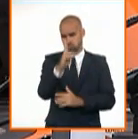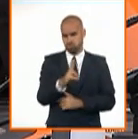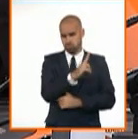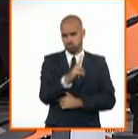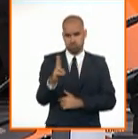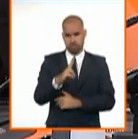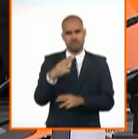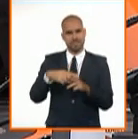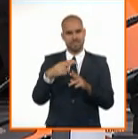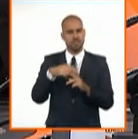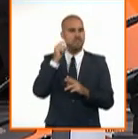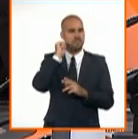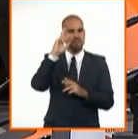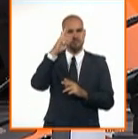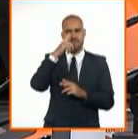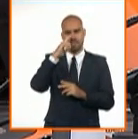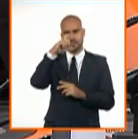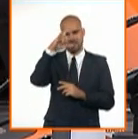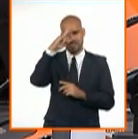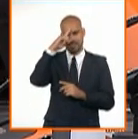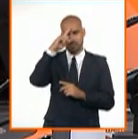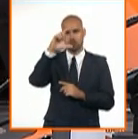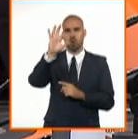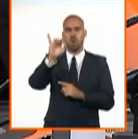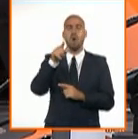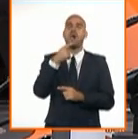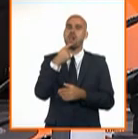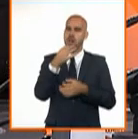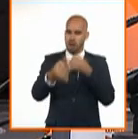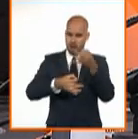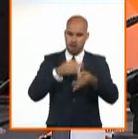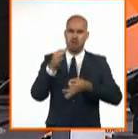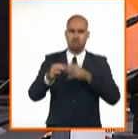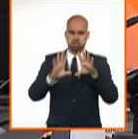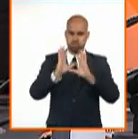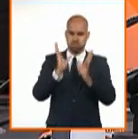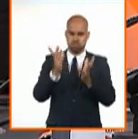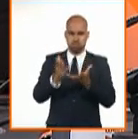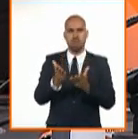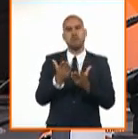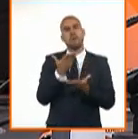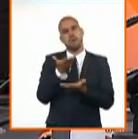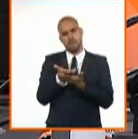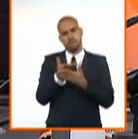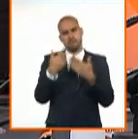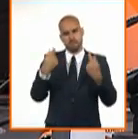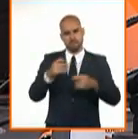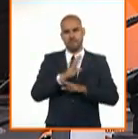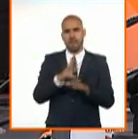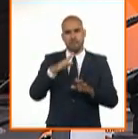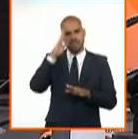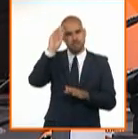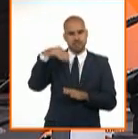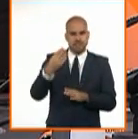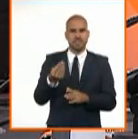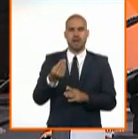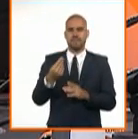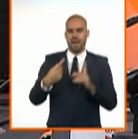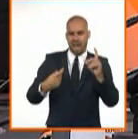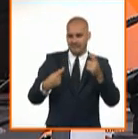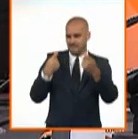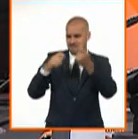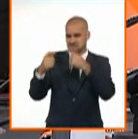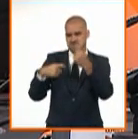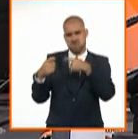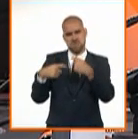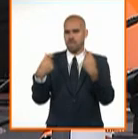pronunció palabras referidas a este suceso y pidió poner fin al tráfico indiscriminado de armas tengo